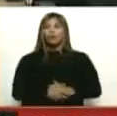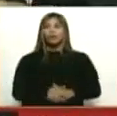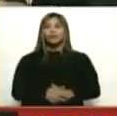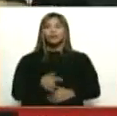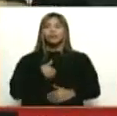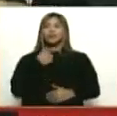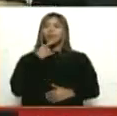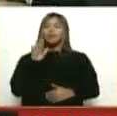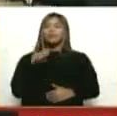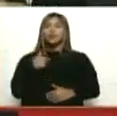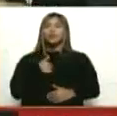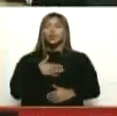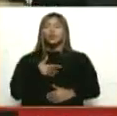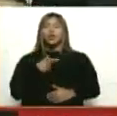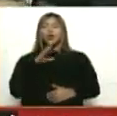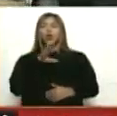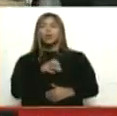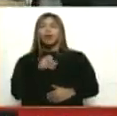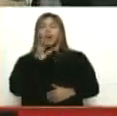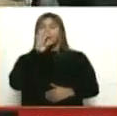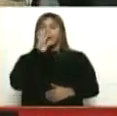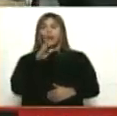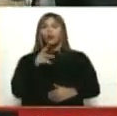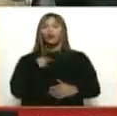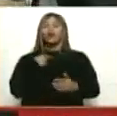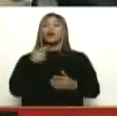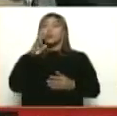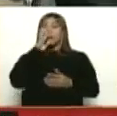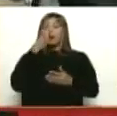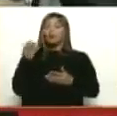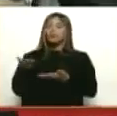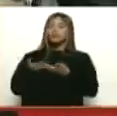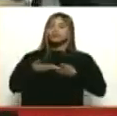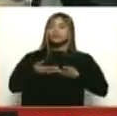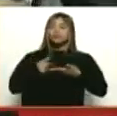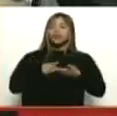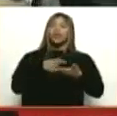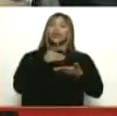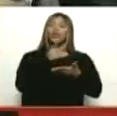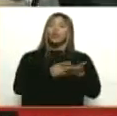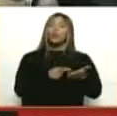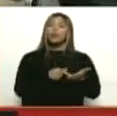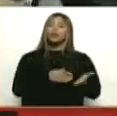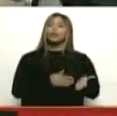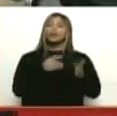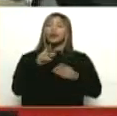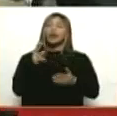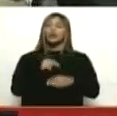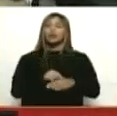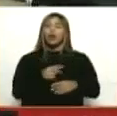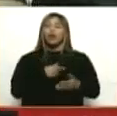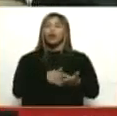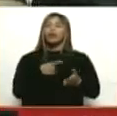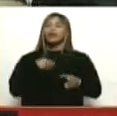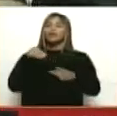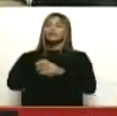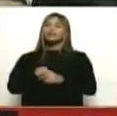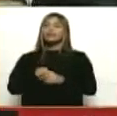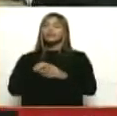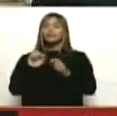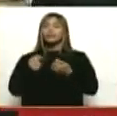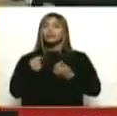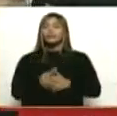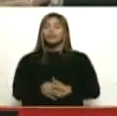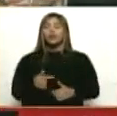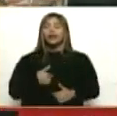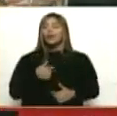quiero comprarle a este proveedor venezolano, el banco me va a pedir documentos adicionales porque el banco se tiene que asegurar que no estemos dentro de las sanciones.